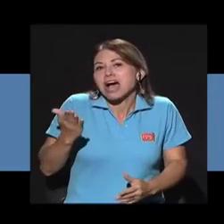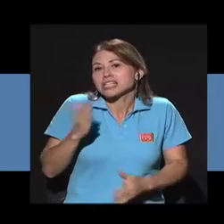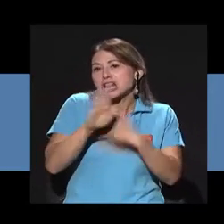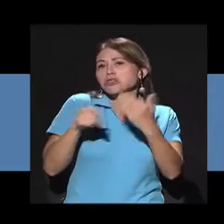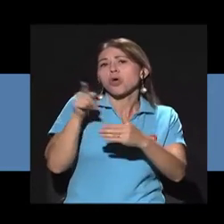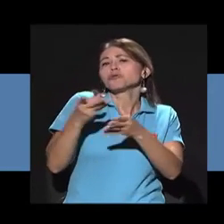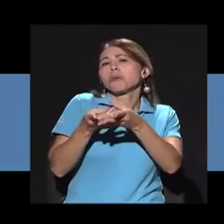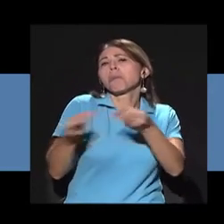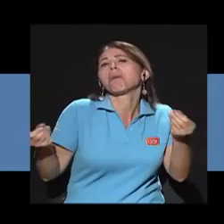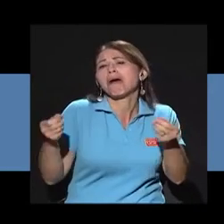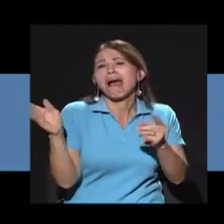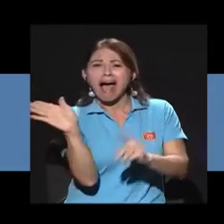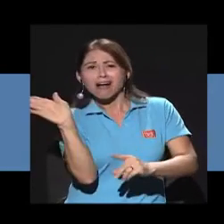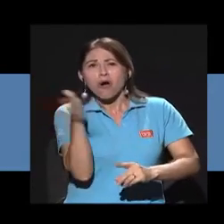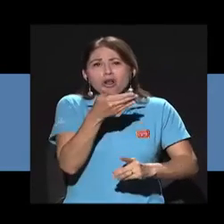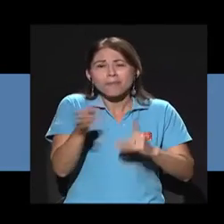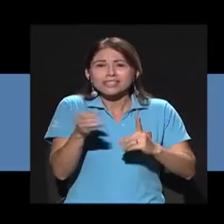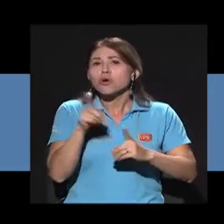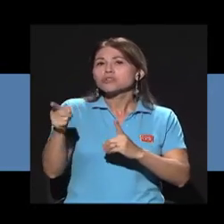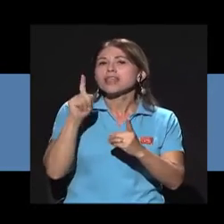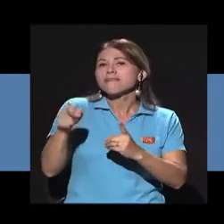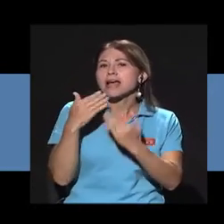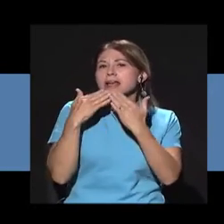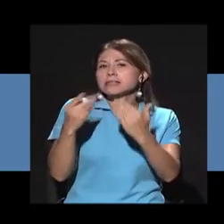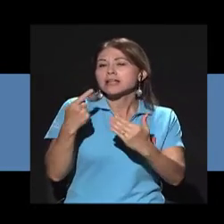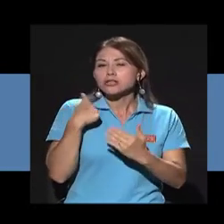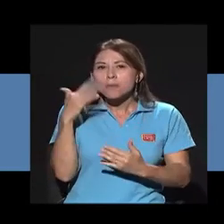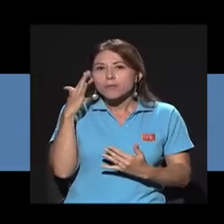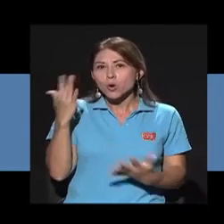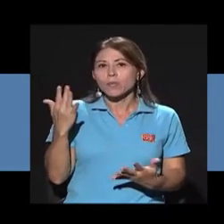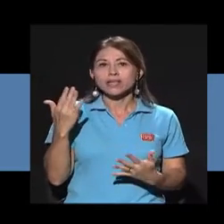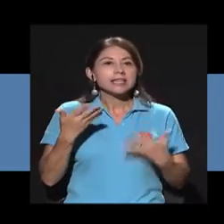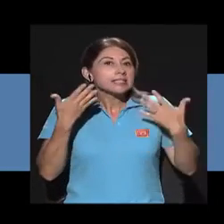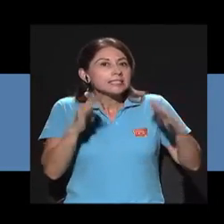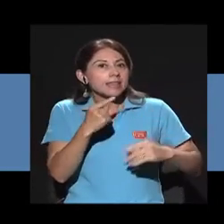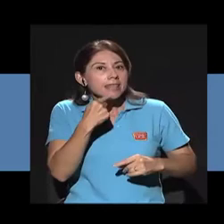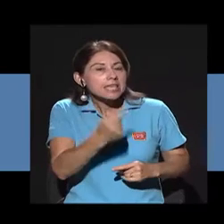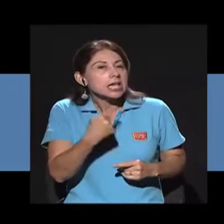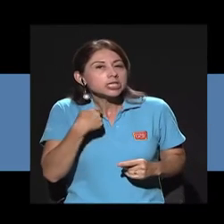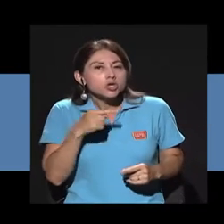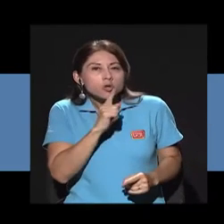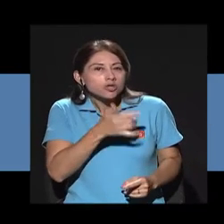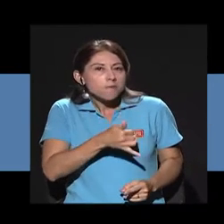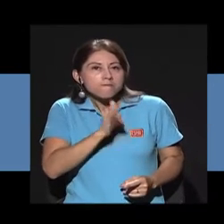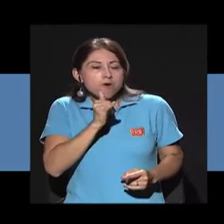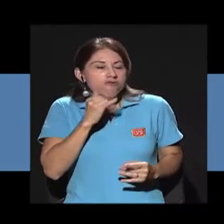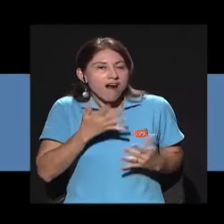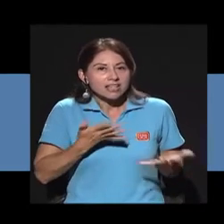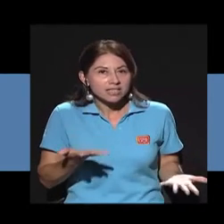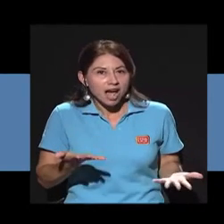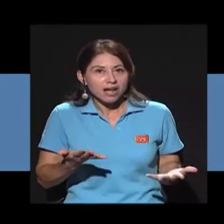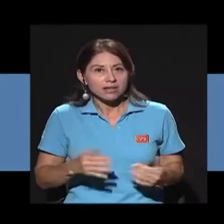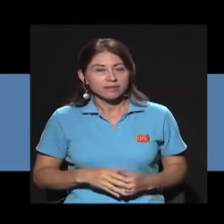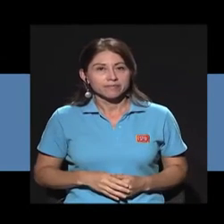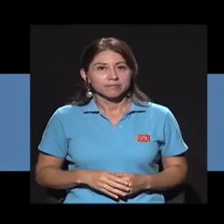qué fácil. Todo lo arreglas a golpes. Deberías más bien agradecer que me preocupe. Ya te dije que yo no estoy borracha.